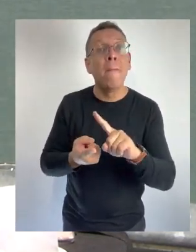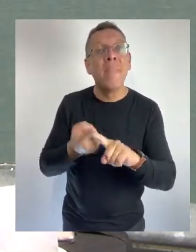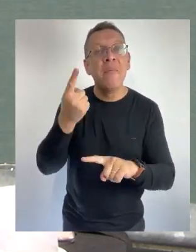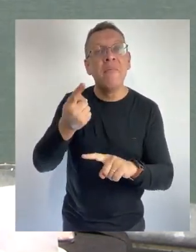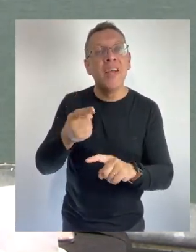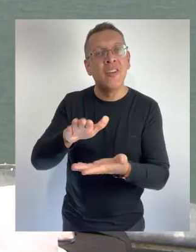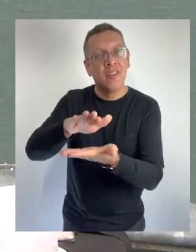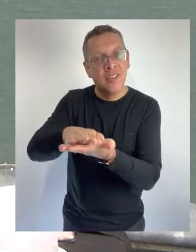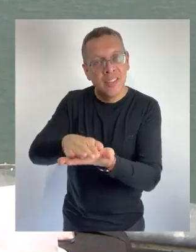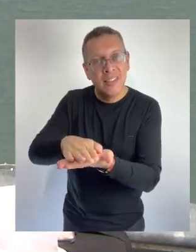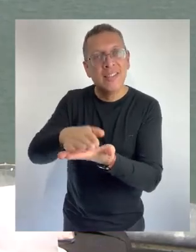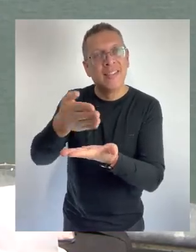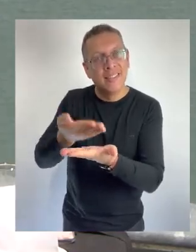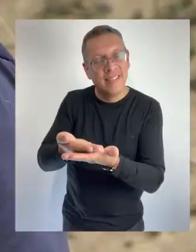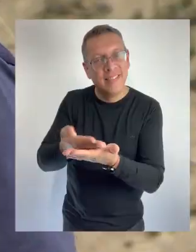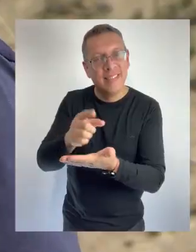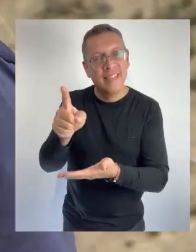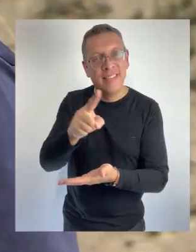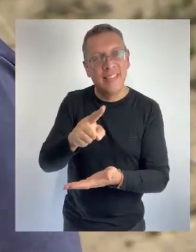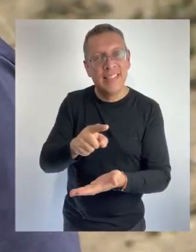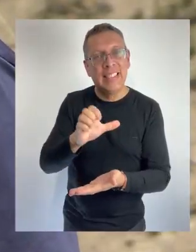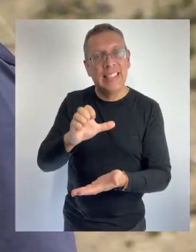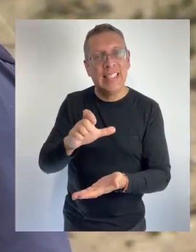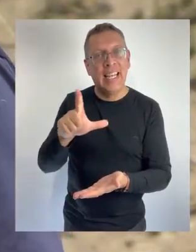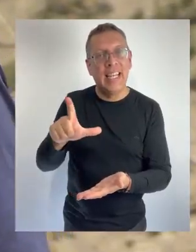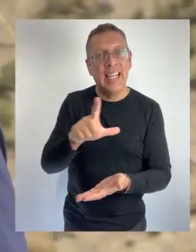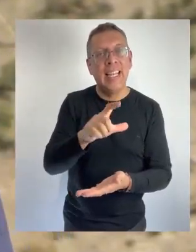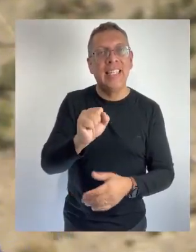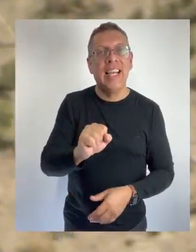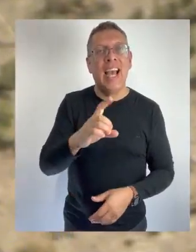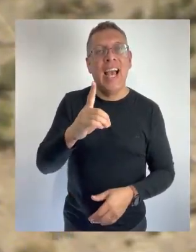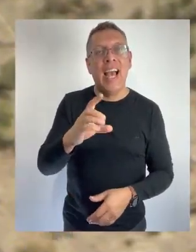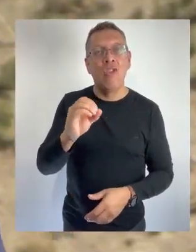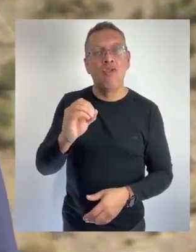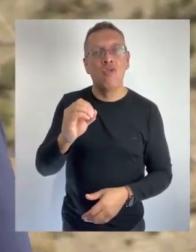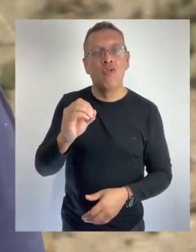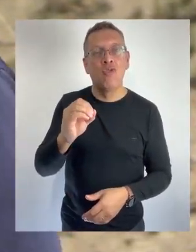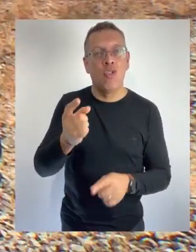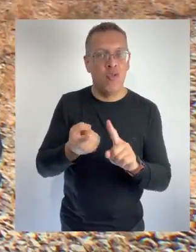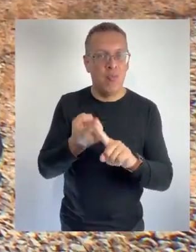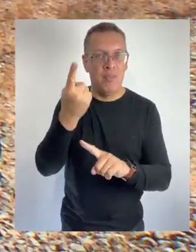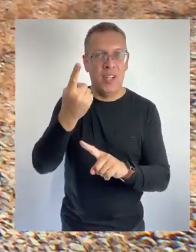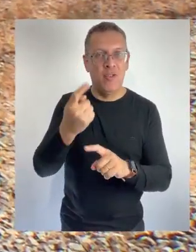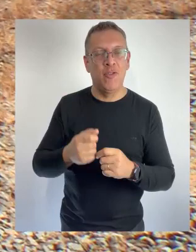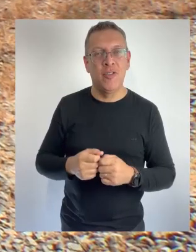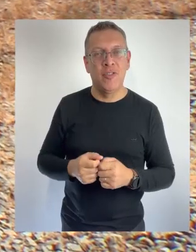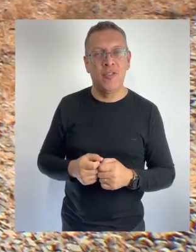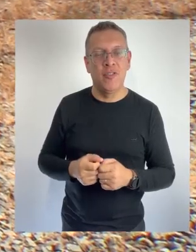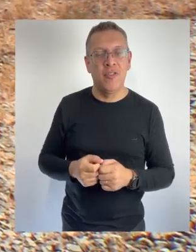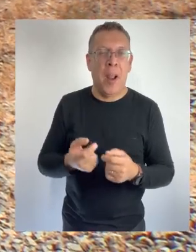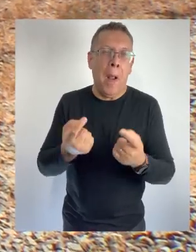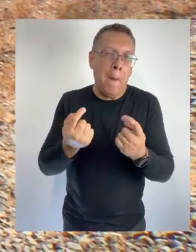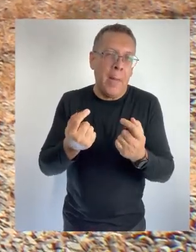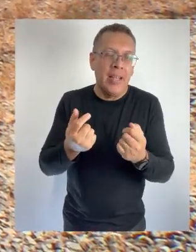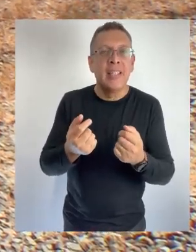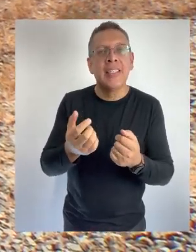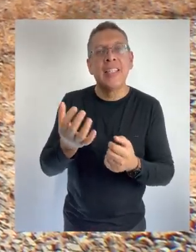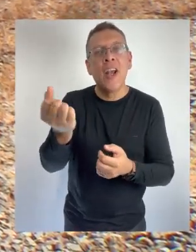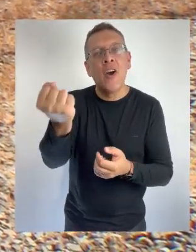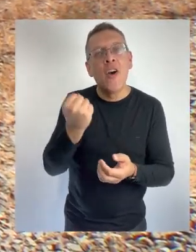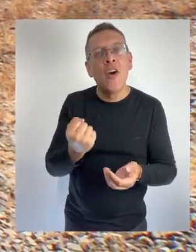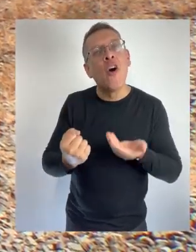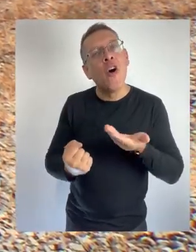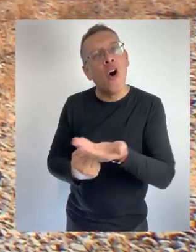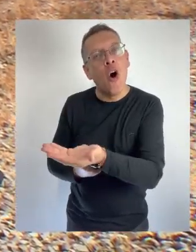horno. Al horno, ya. De acá lo vas a hacer así, no vas. Por eso que lo tapo. Ah, perfecto. Hace como un horno. Sí, como un horno. Exactamente. Hace como